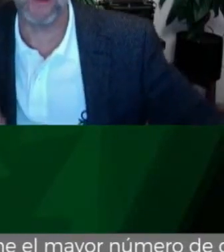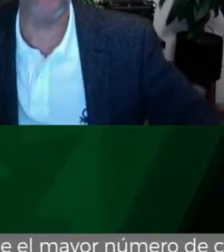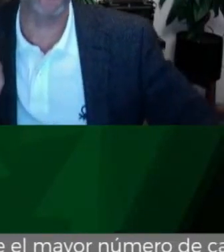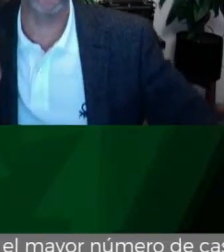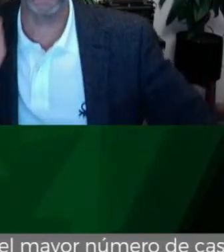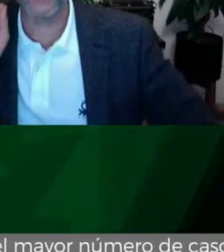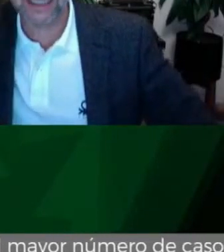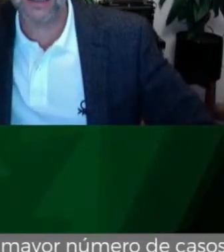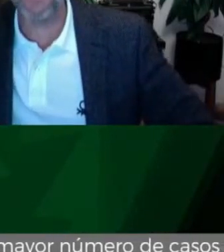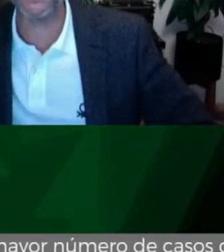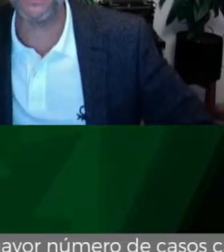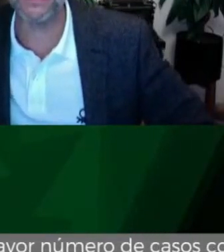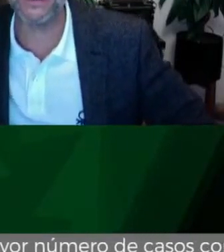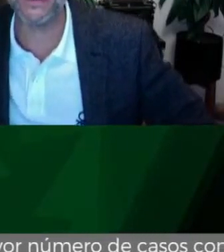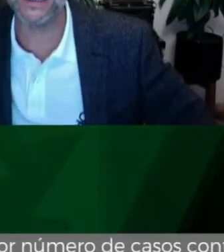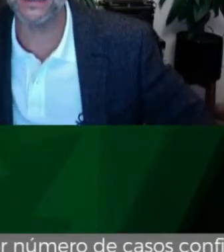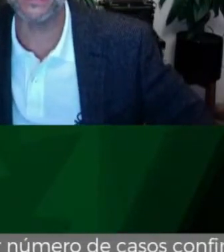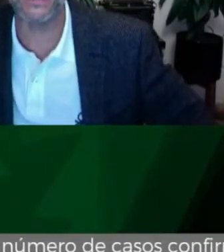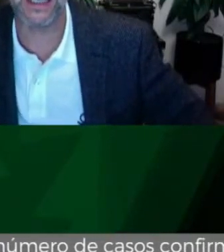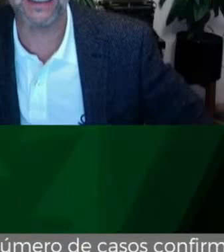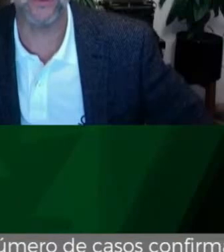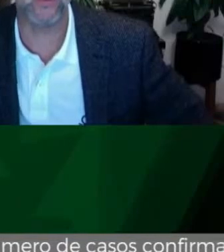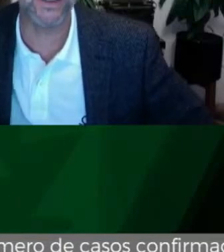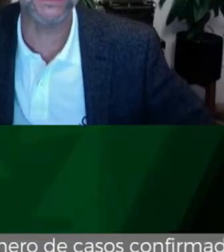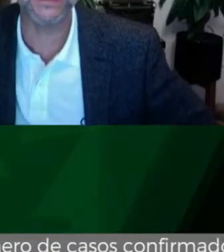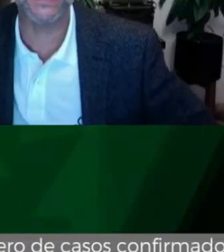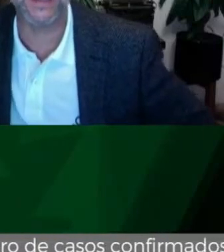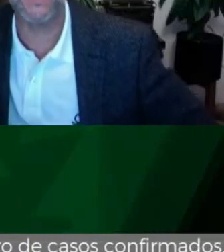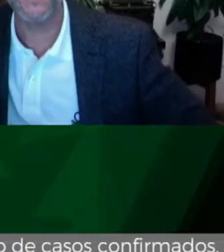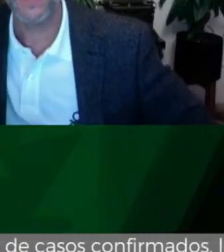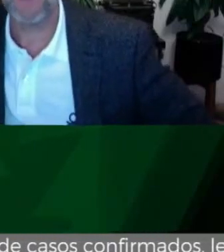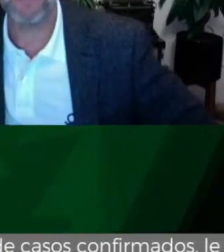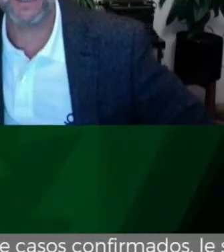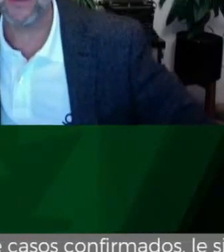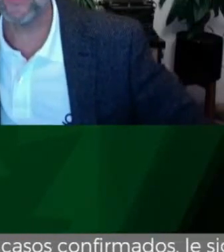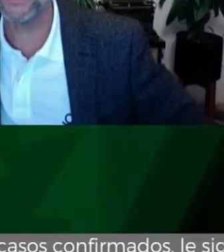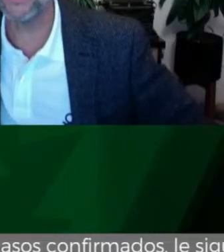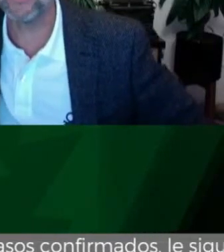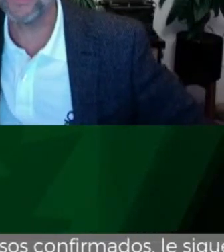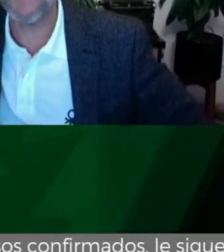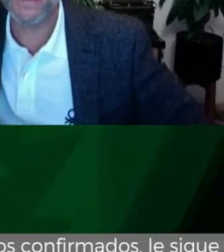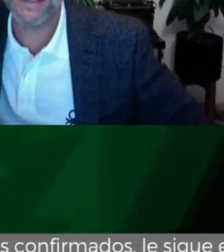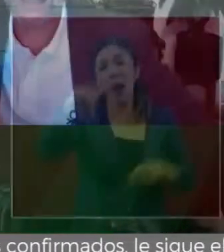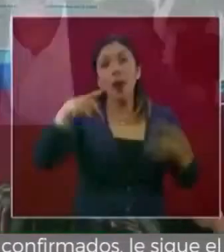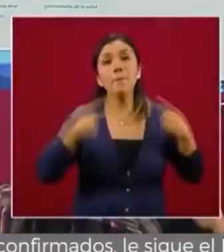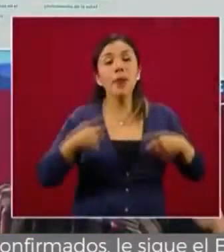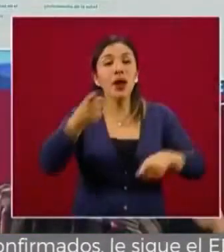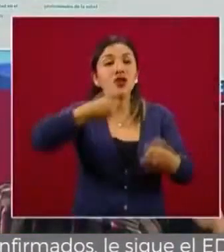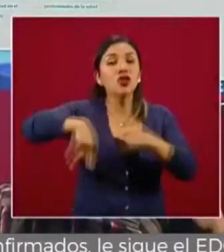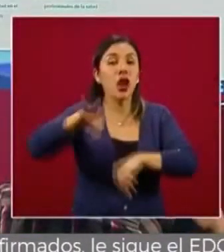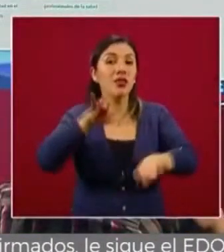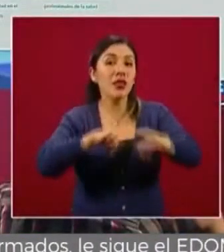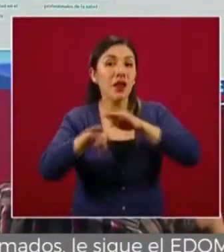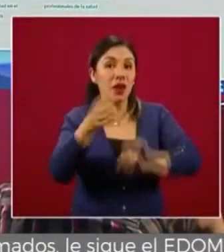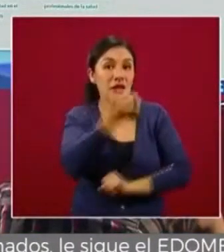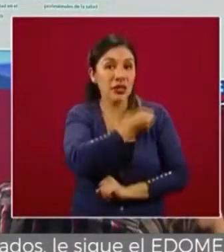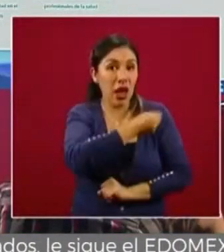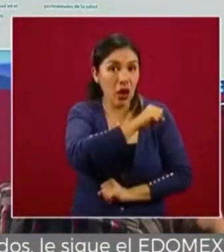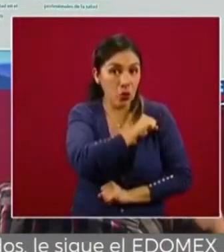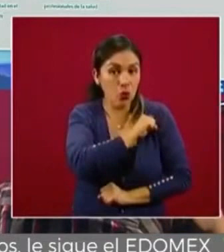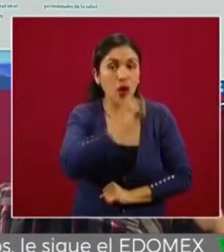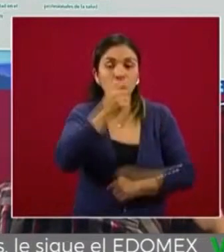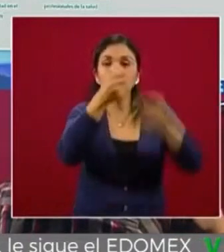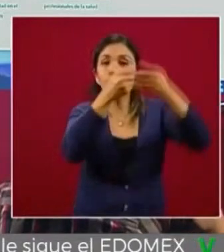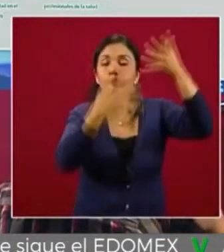nueve, no, son siete pacientes que a los cuales se le está aplicando esto de manera casi experimental, o sea,